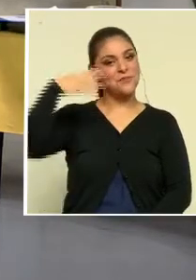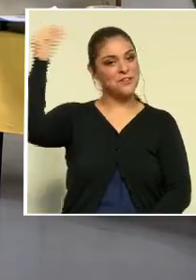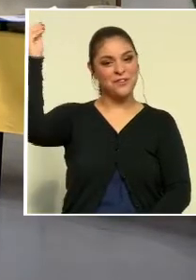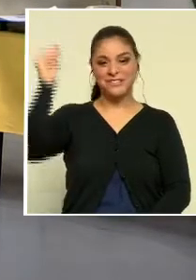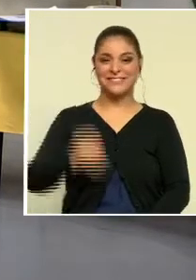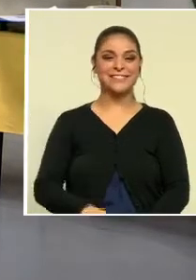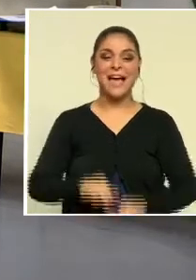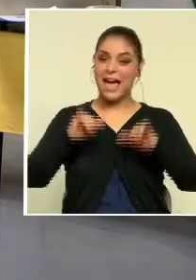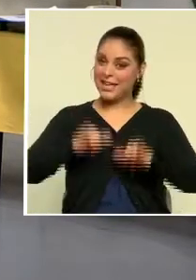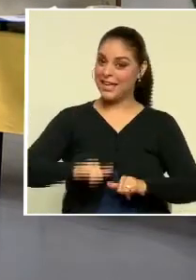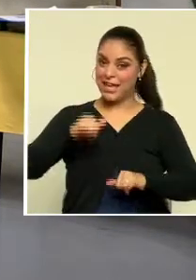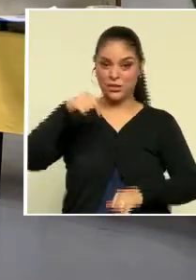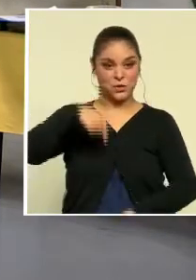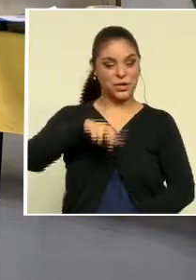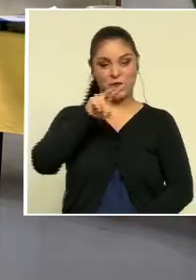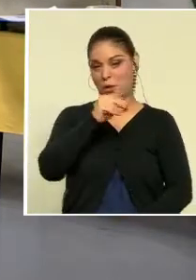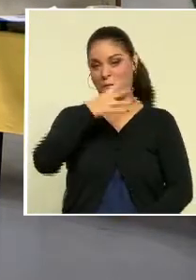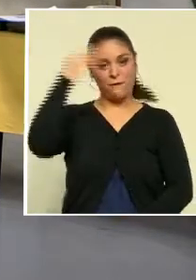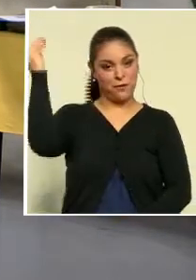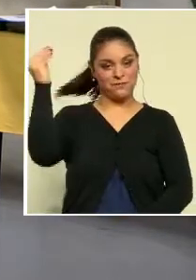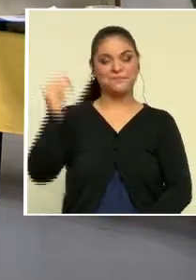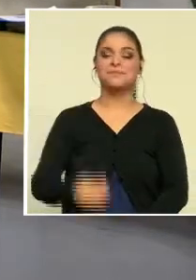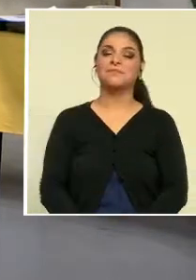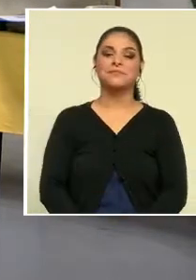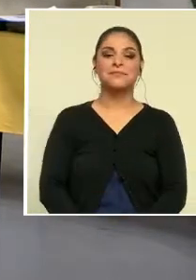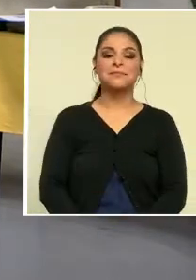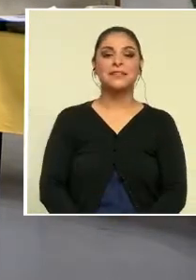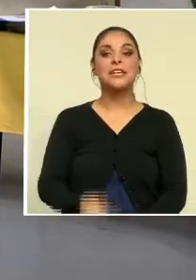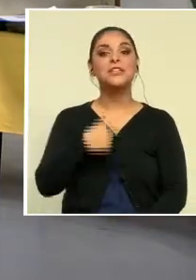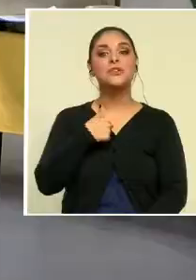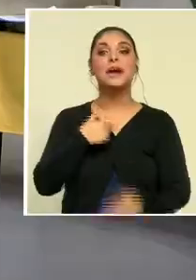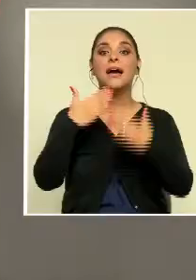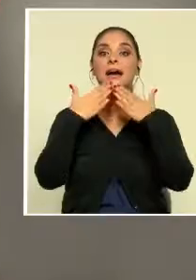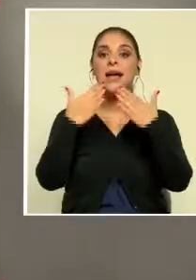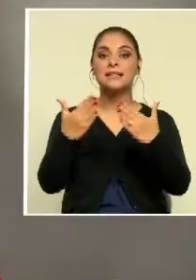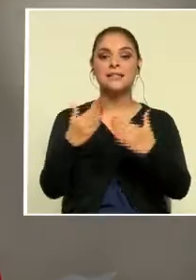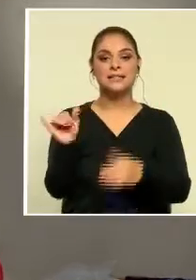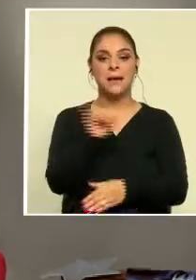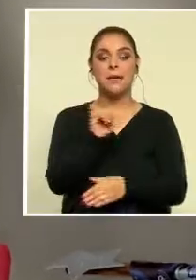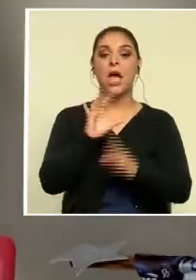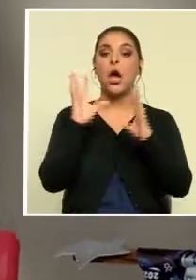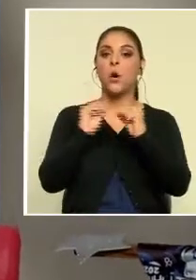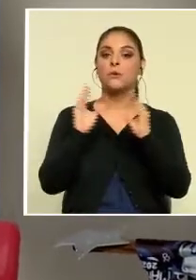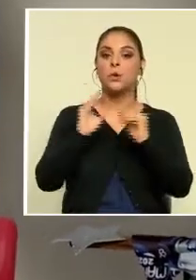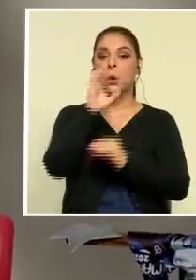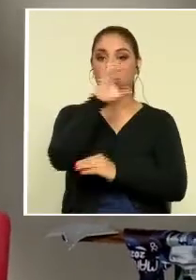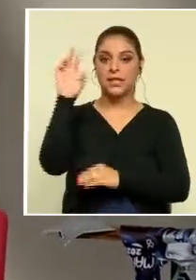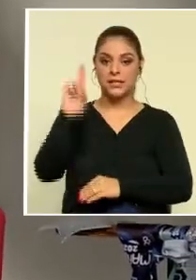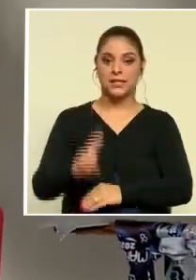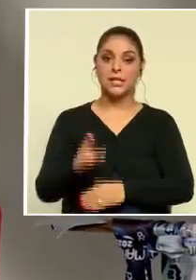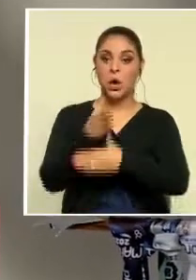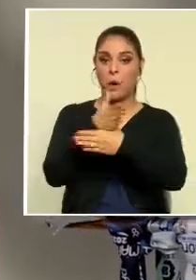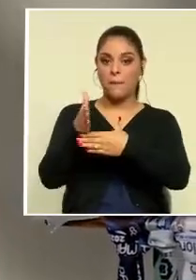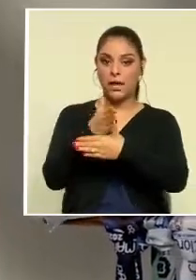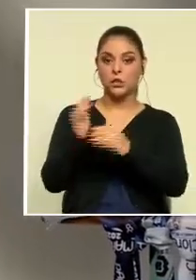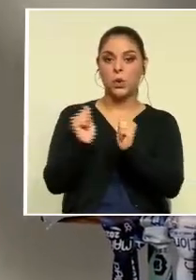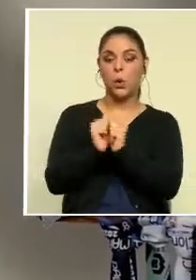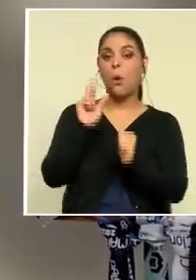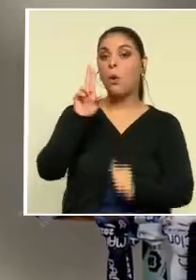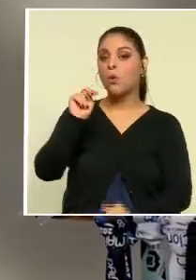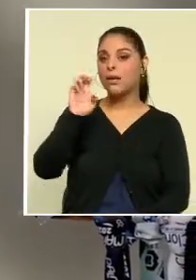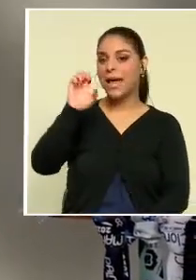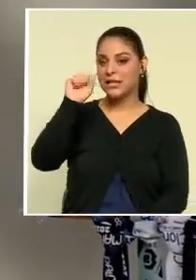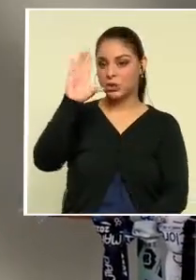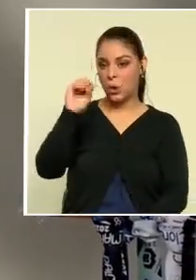escondiendo aquí estoy y no me voy a ir y aprovecho para agradecer a la comisión costarricense de cooperación con la unesco que es quien hace